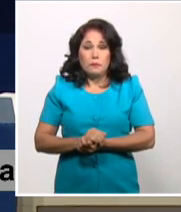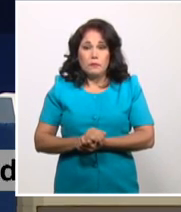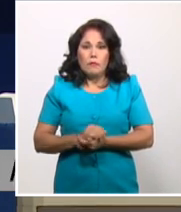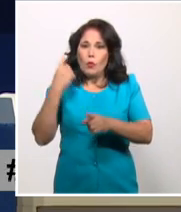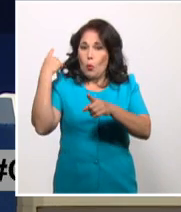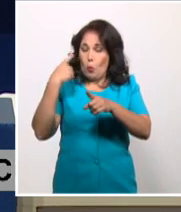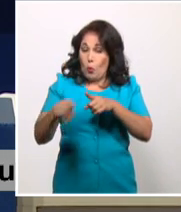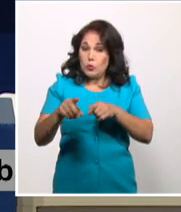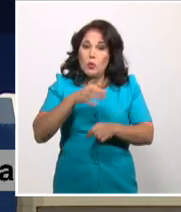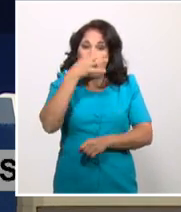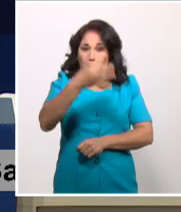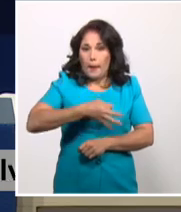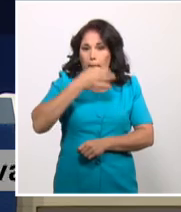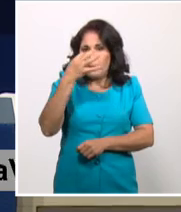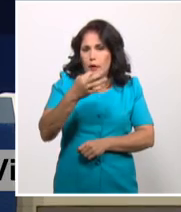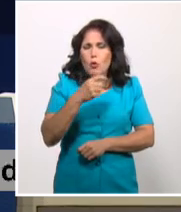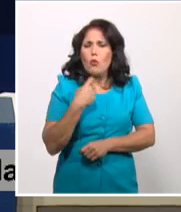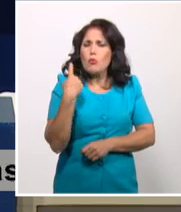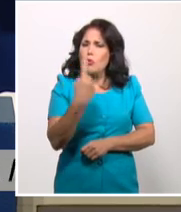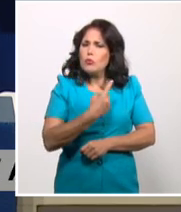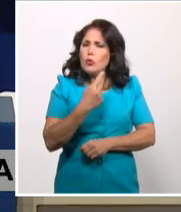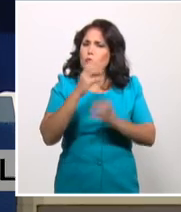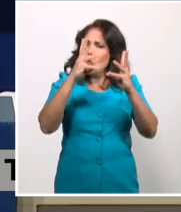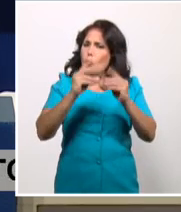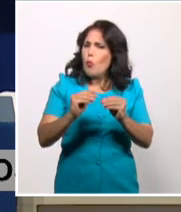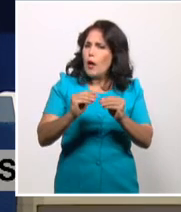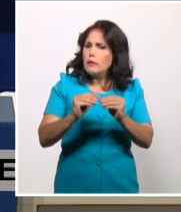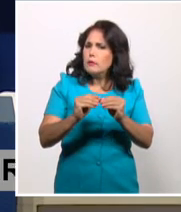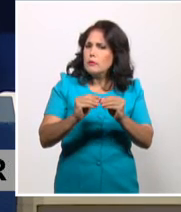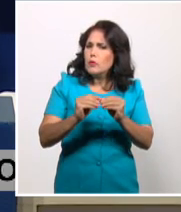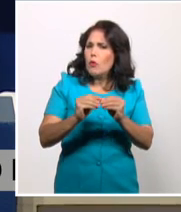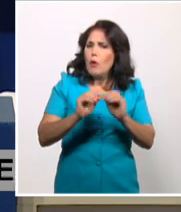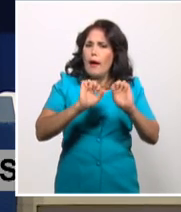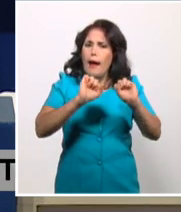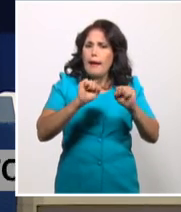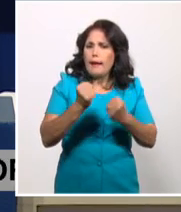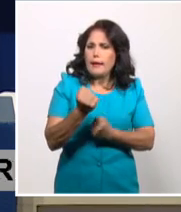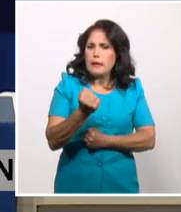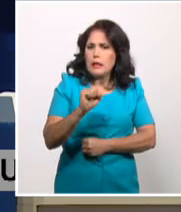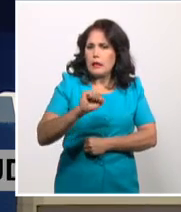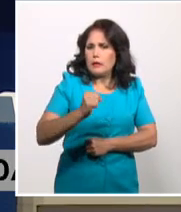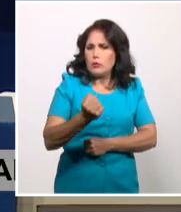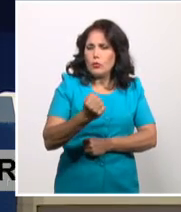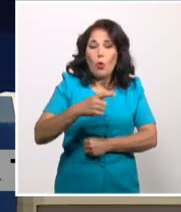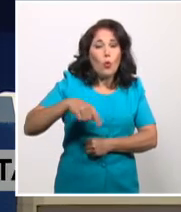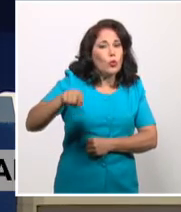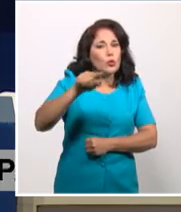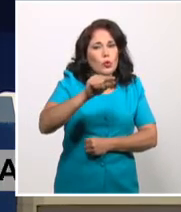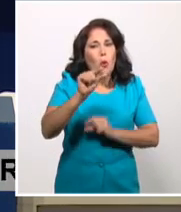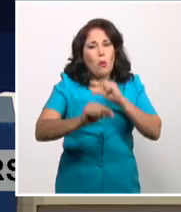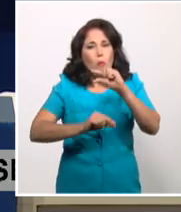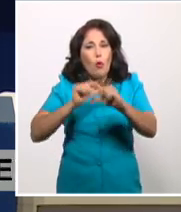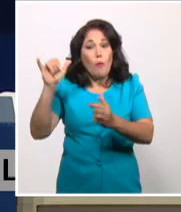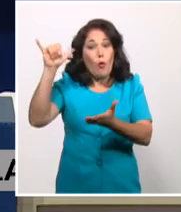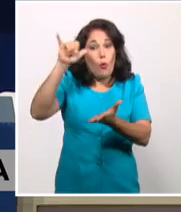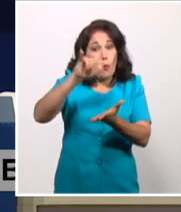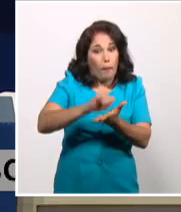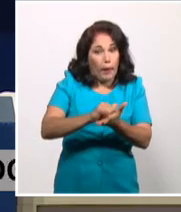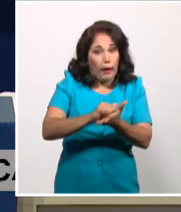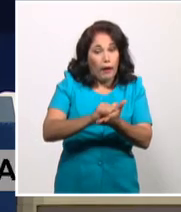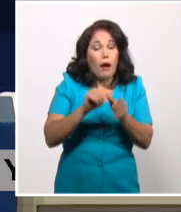Se plantea que a cuánto se ha levantado la restricción, teniendo en cuenta a todo el que va arribando a estas